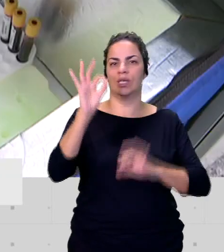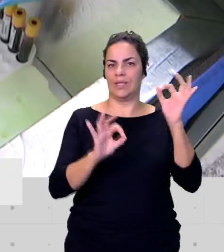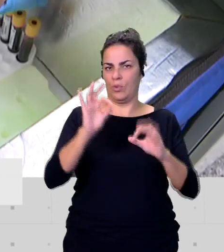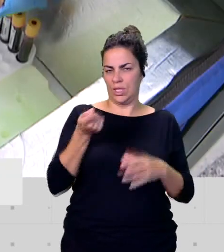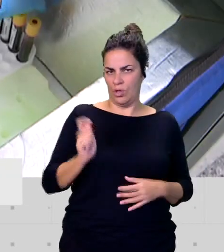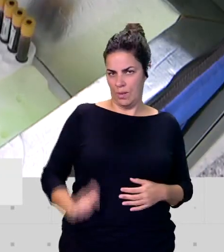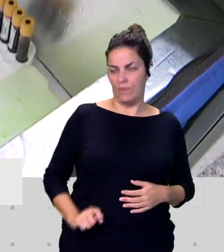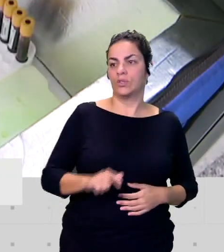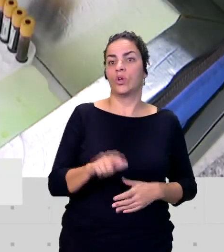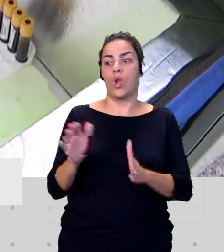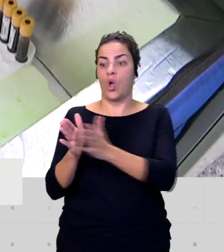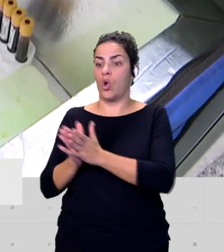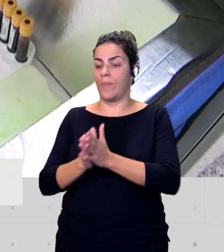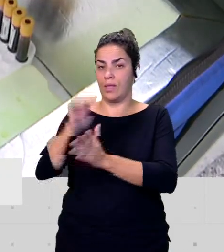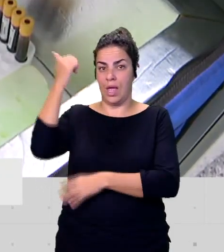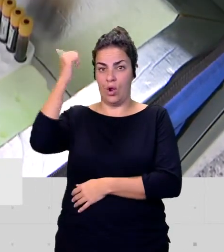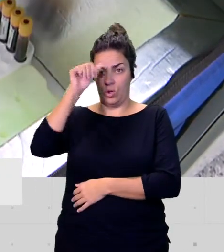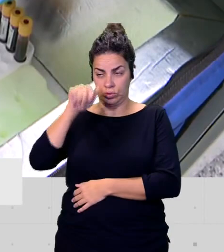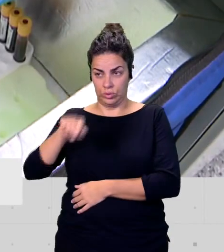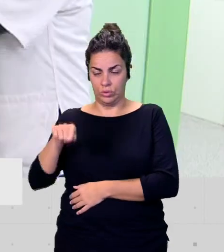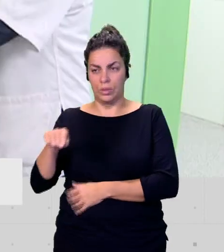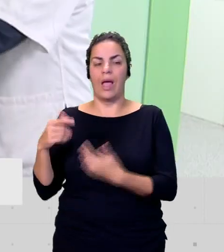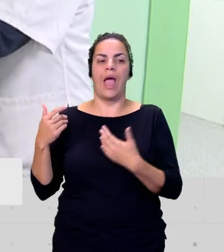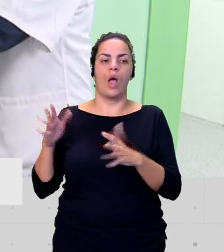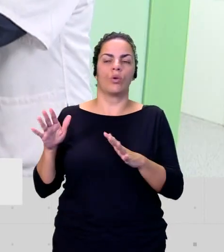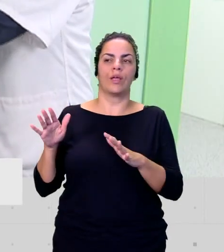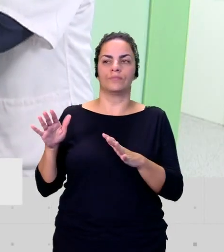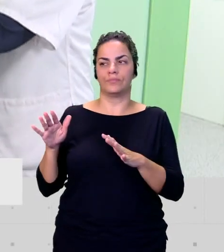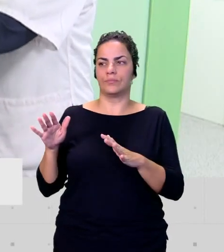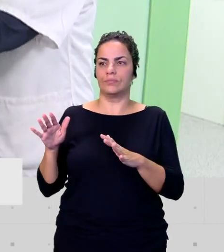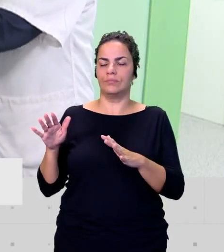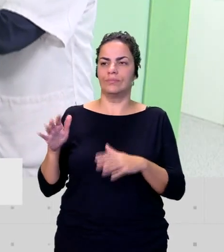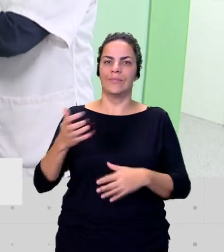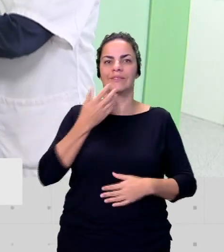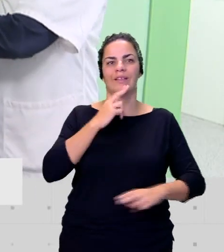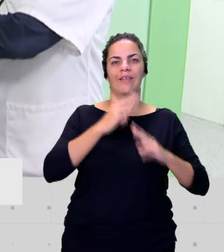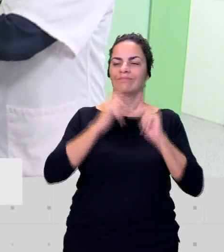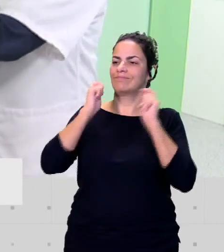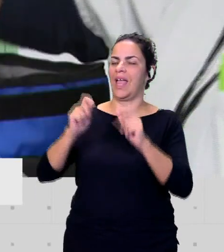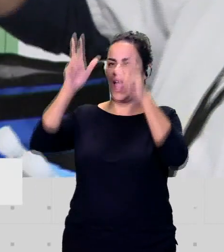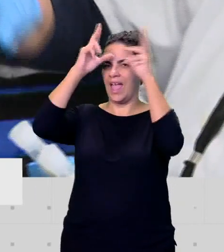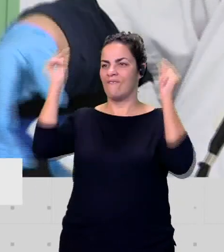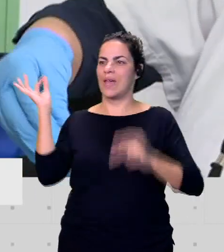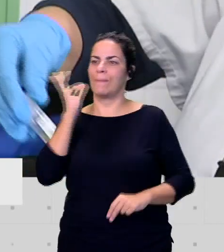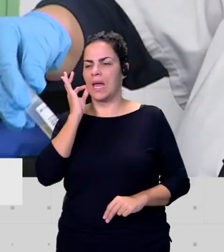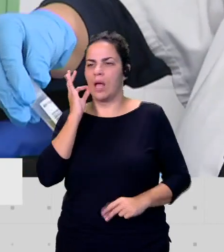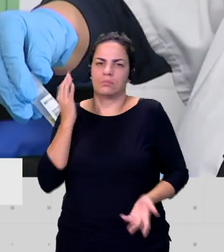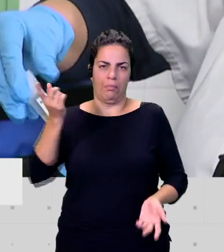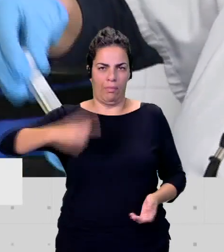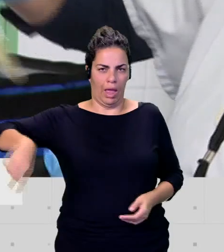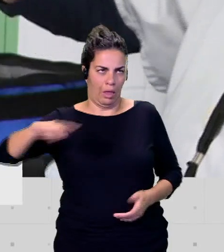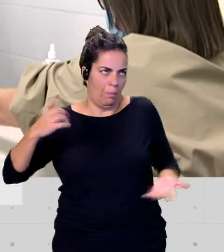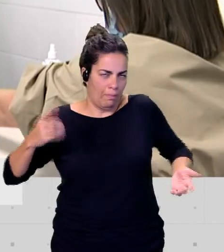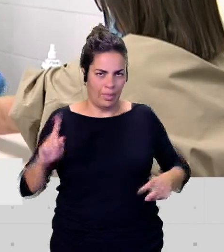Los compañeros masculinos, que aunque ellos sean, si les llaman enfermeras, pues no lo ven como algo mal, porque